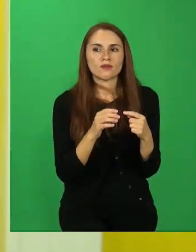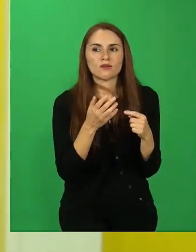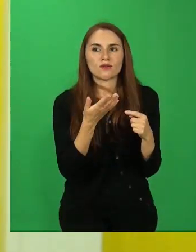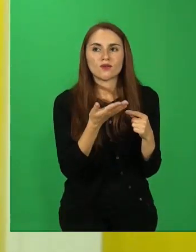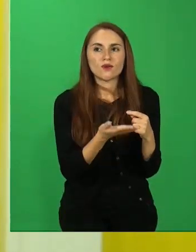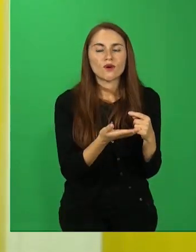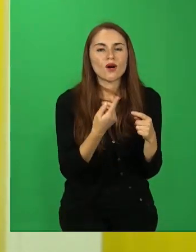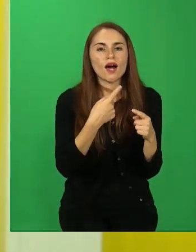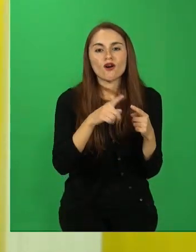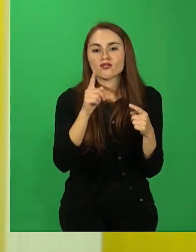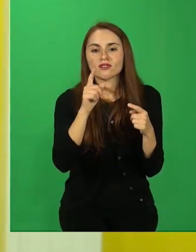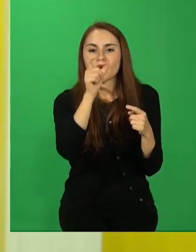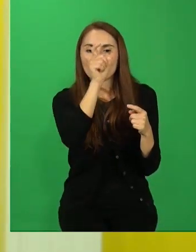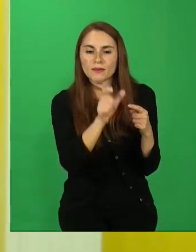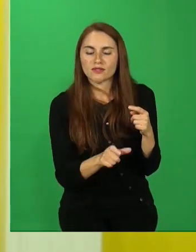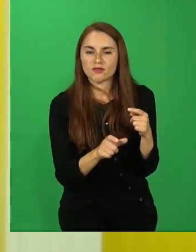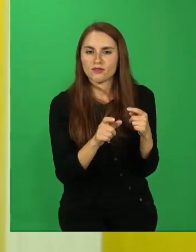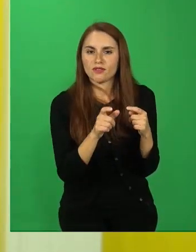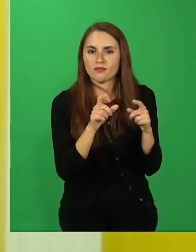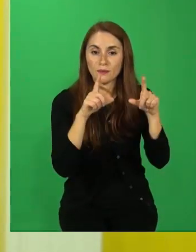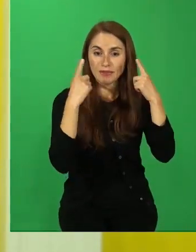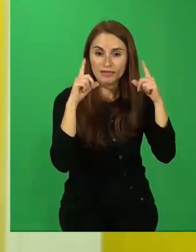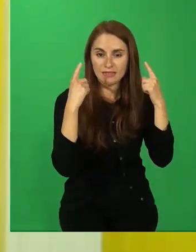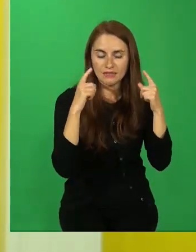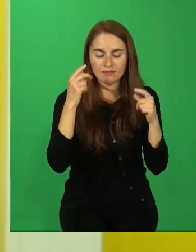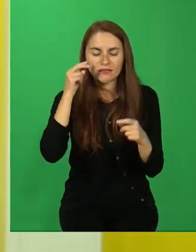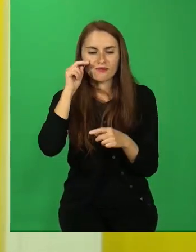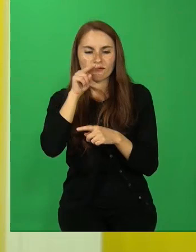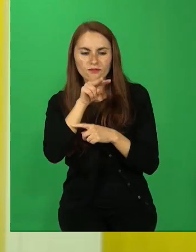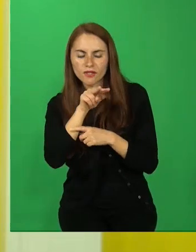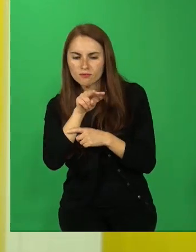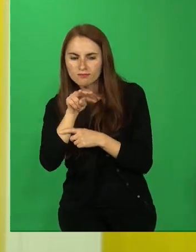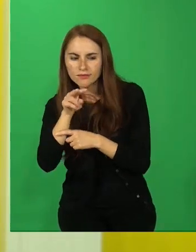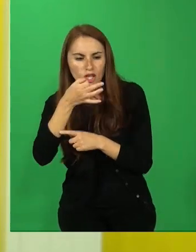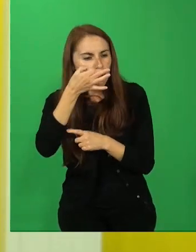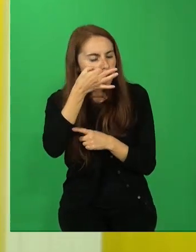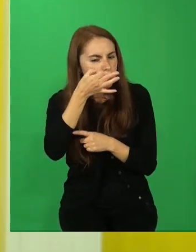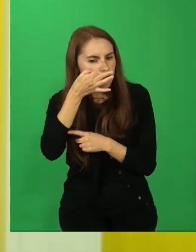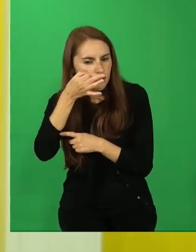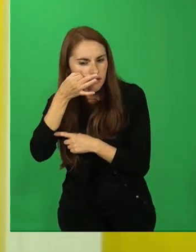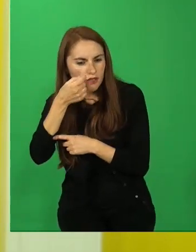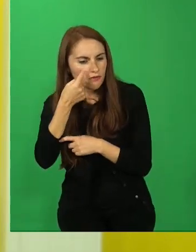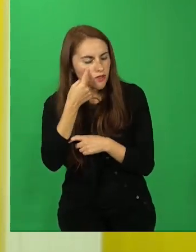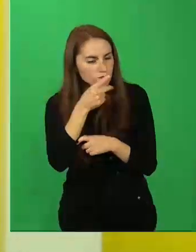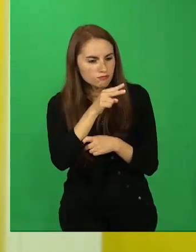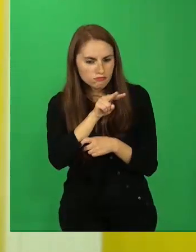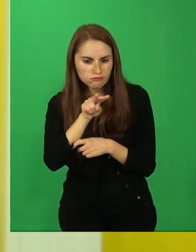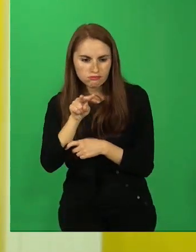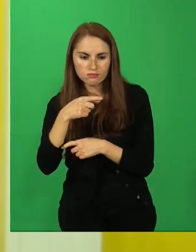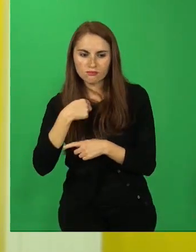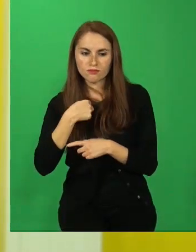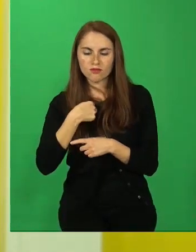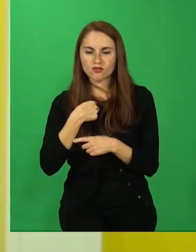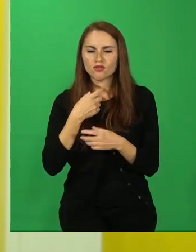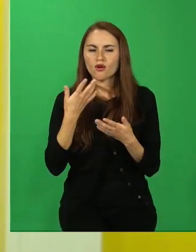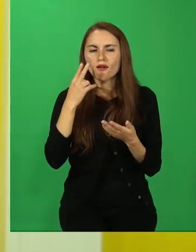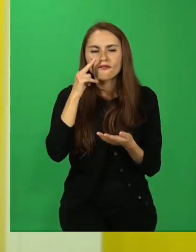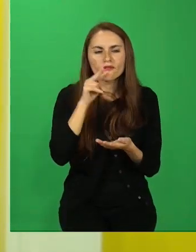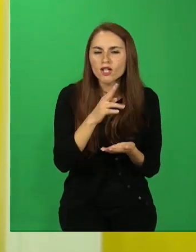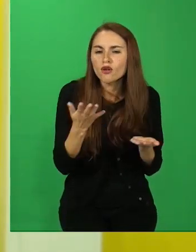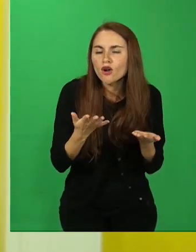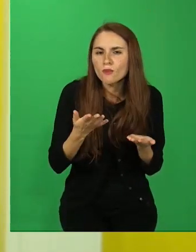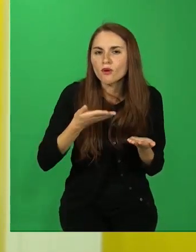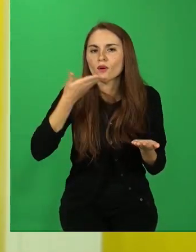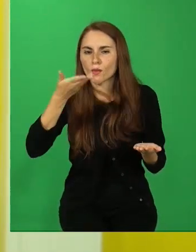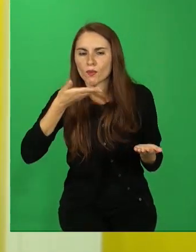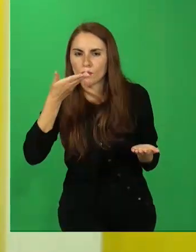protagonista o al personaje principal del relato. Pero todo lo hace desde su punto de vista y cuenta solamente acciones de